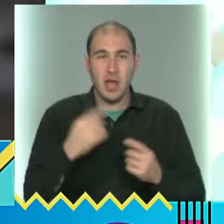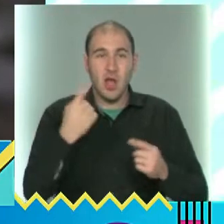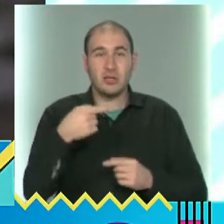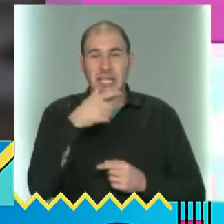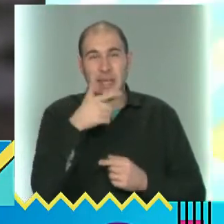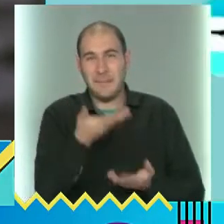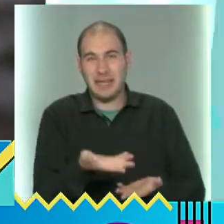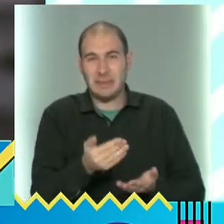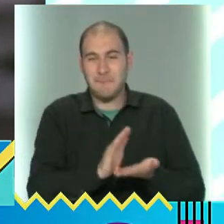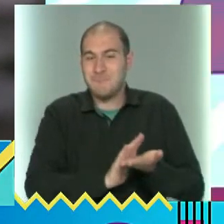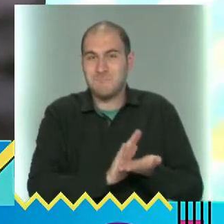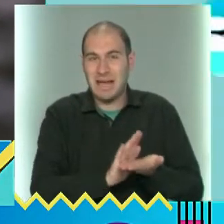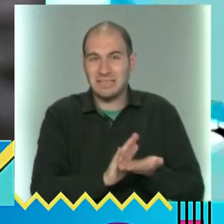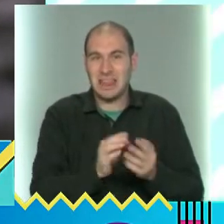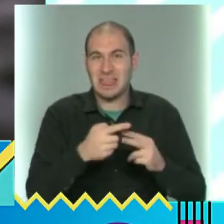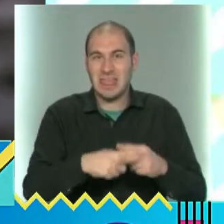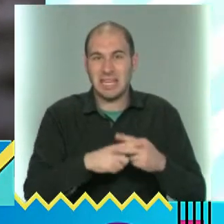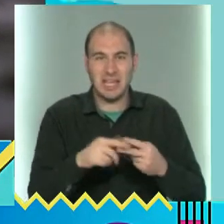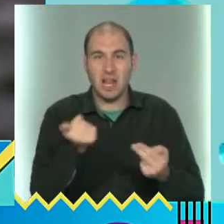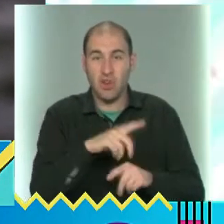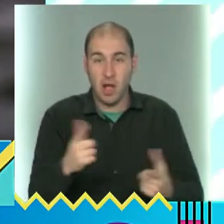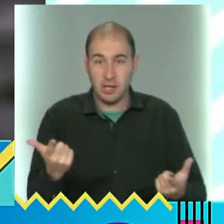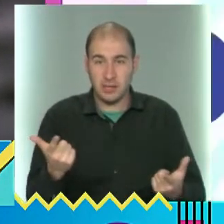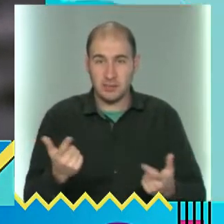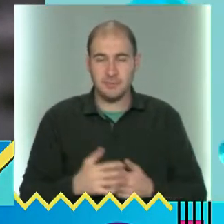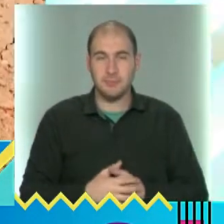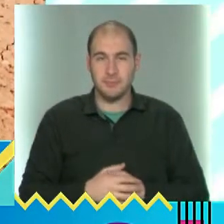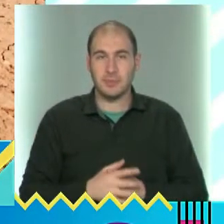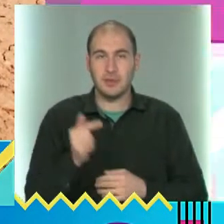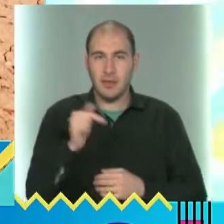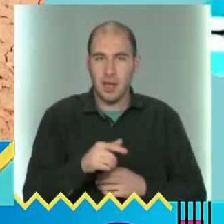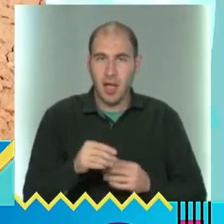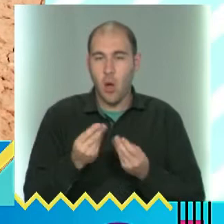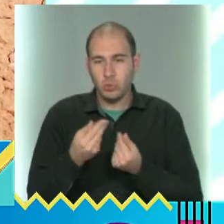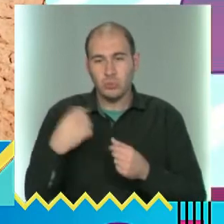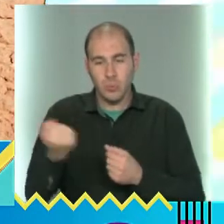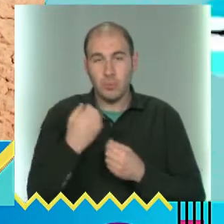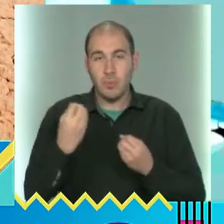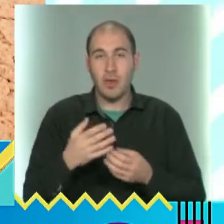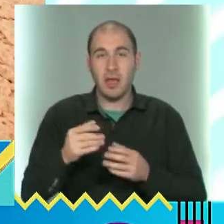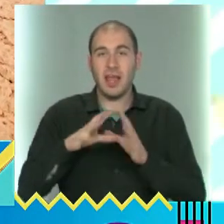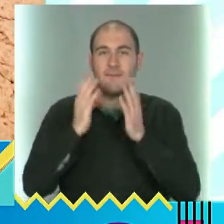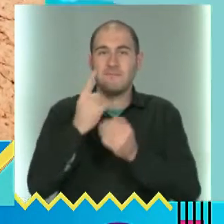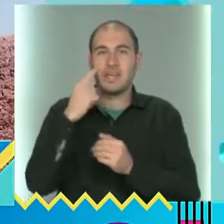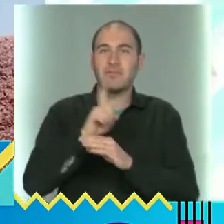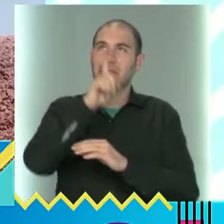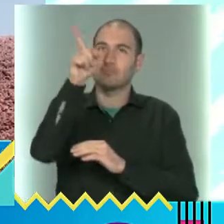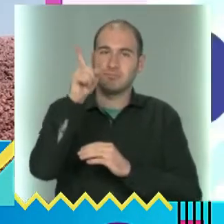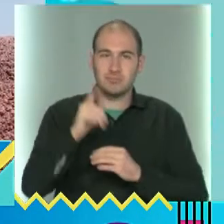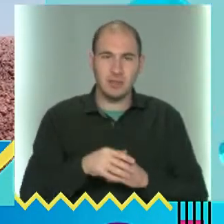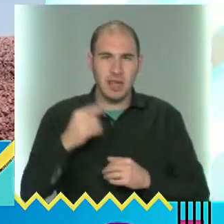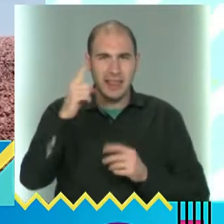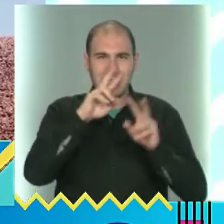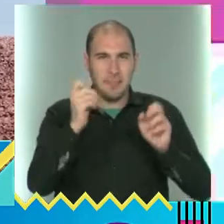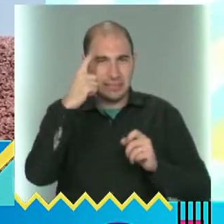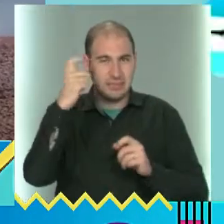tiene ninguna base técnica, por así decirlo, tiene muchísima aplicación, porque en el futuro asentamiento el tema